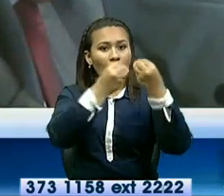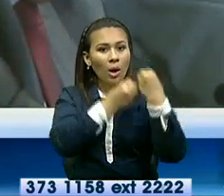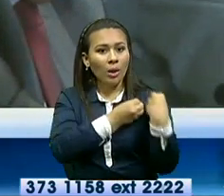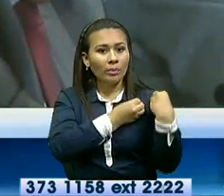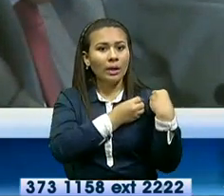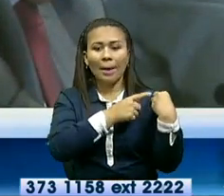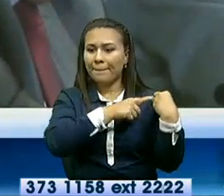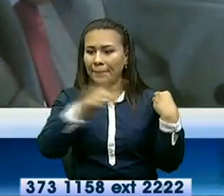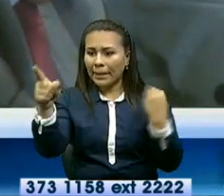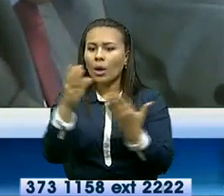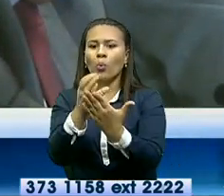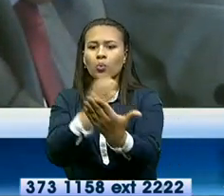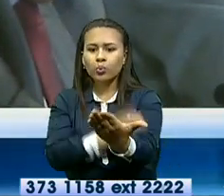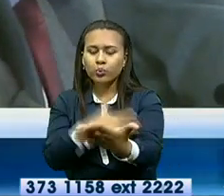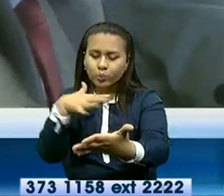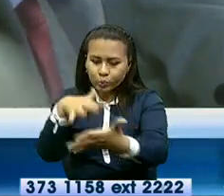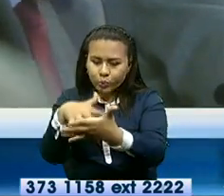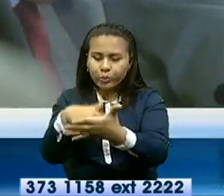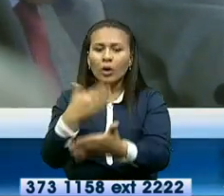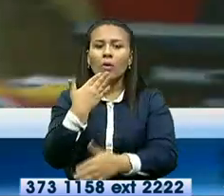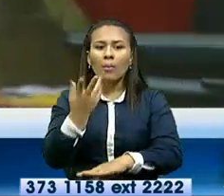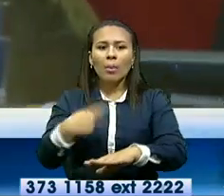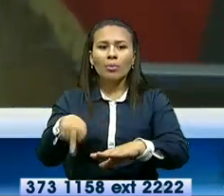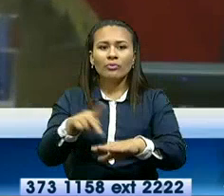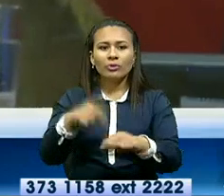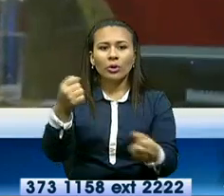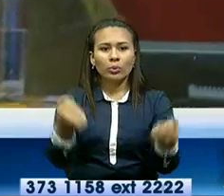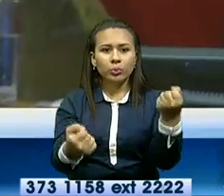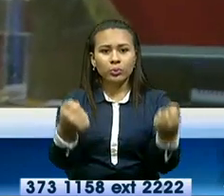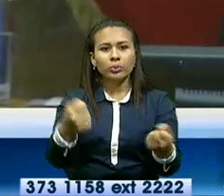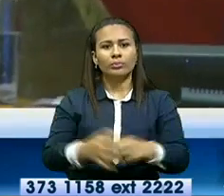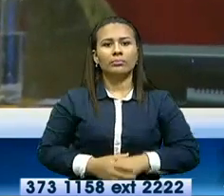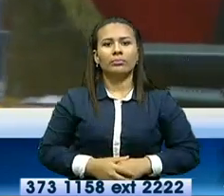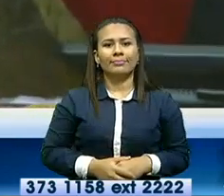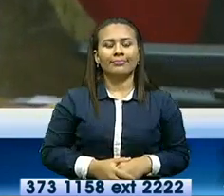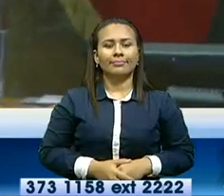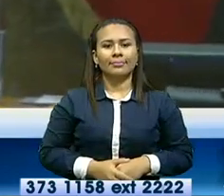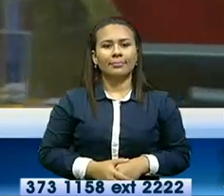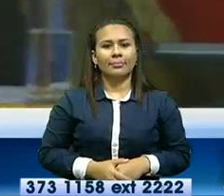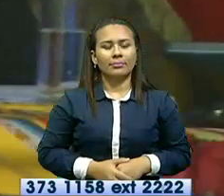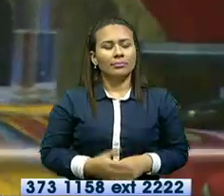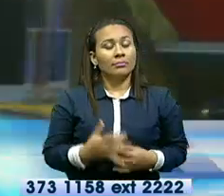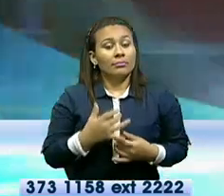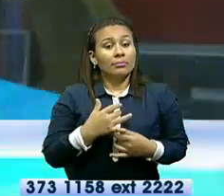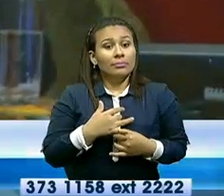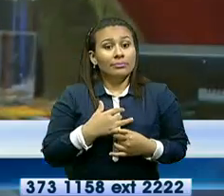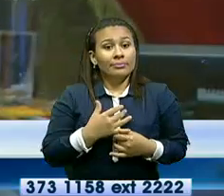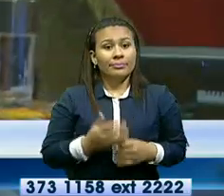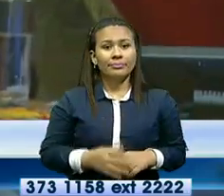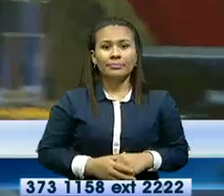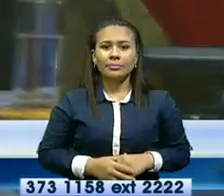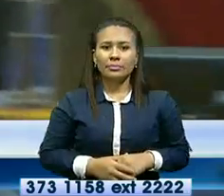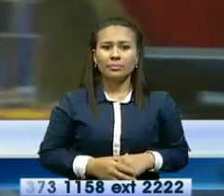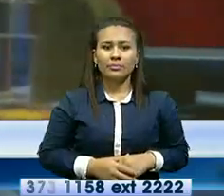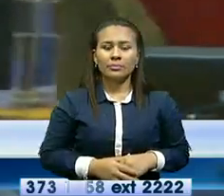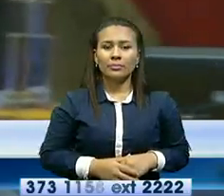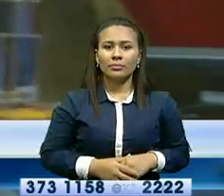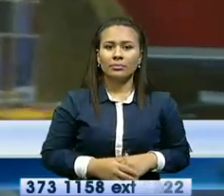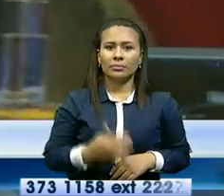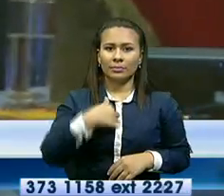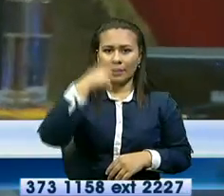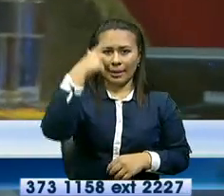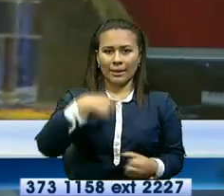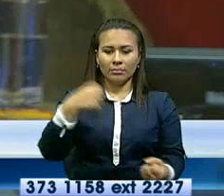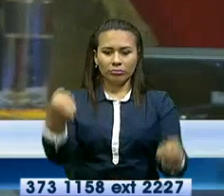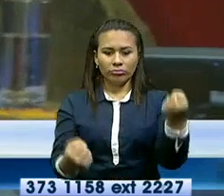los cursos de conducción los no profesionales. Me parece un error terrible, o sea, una persona que toma un vehículo tiene una